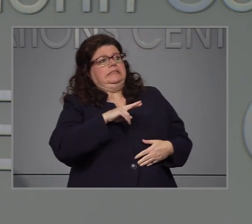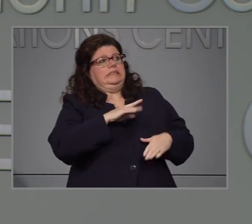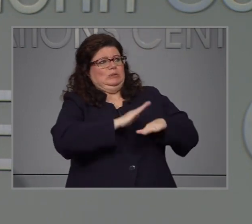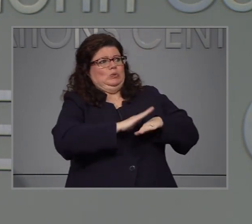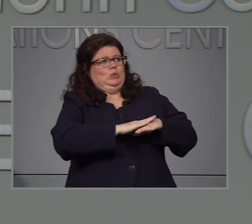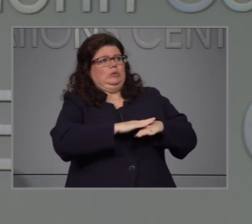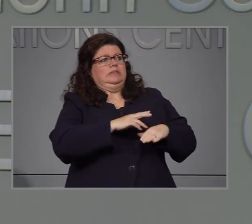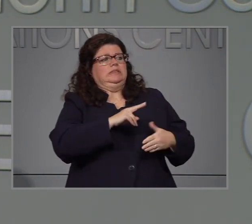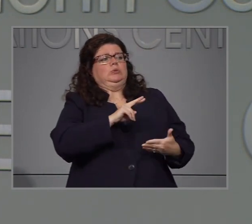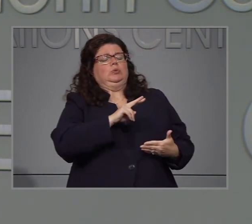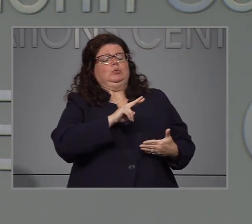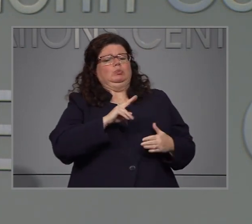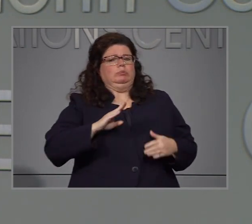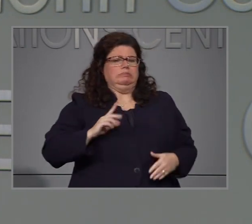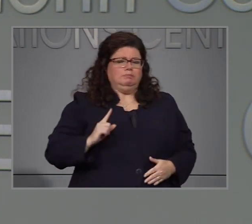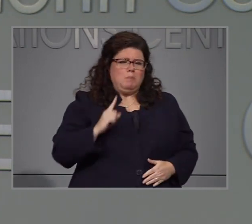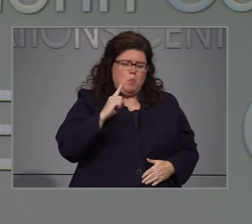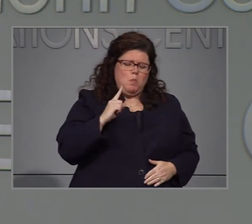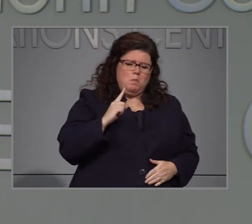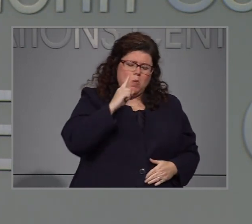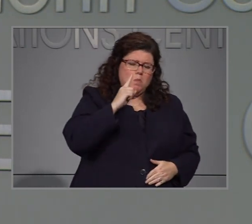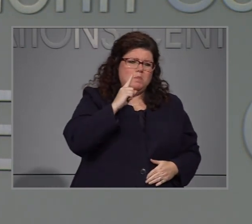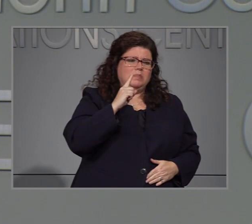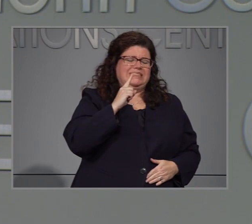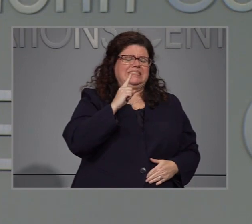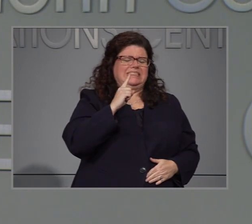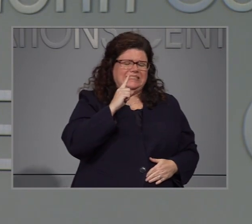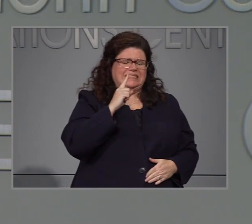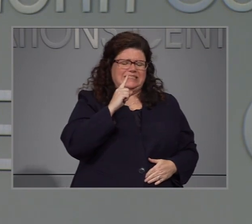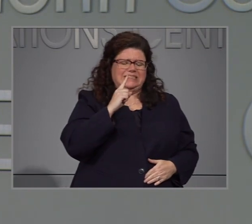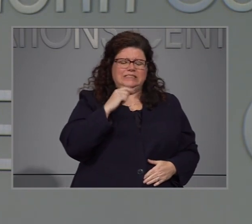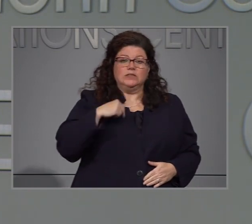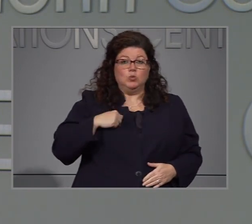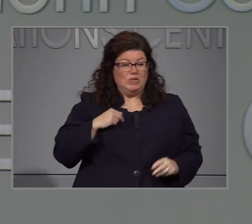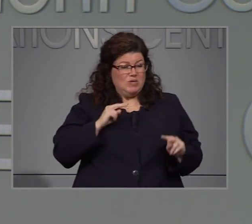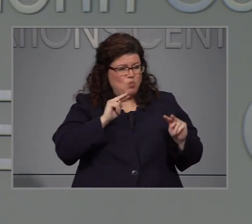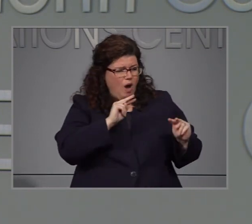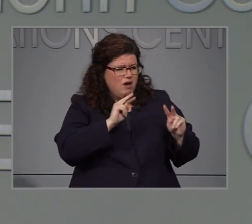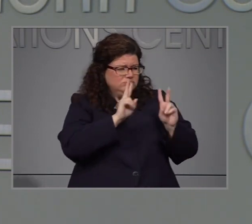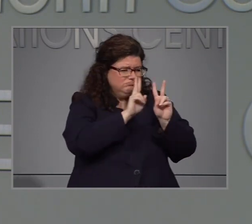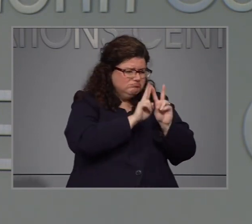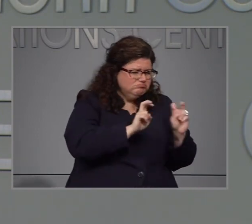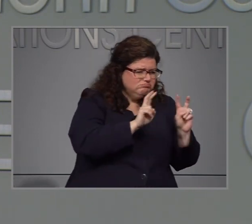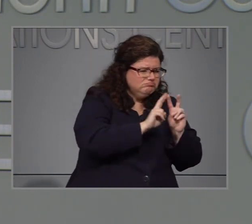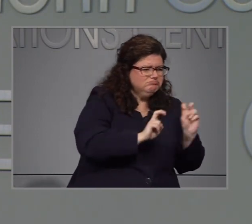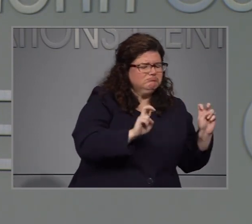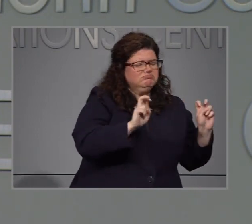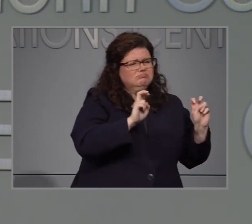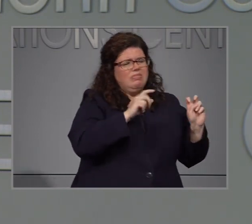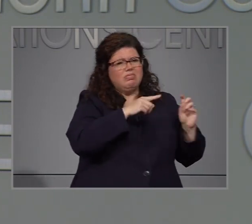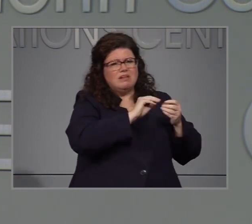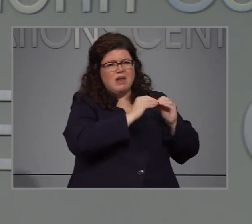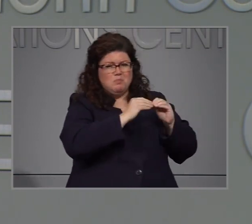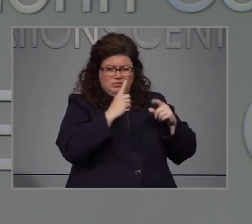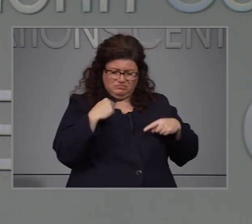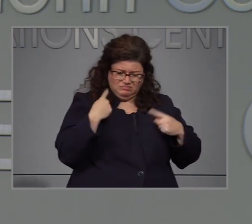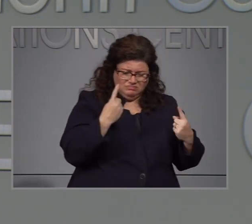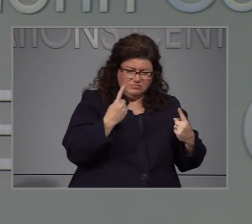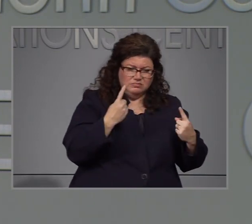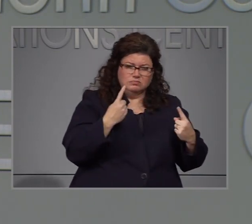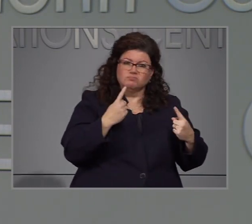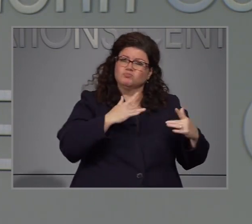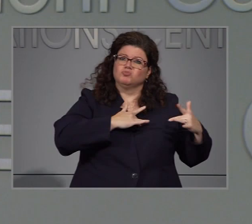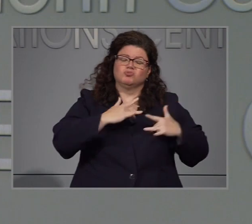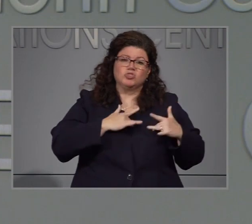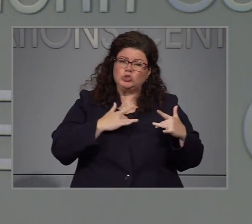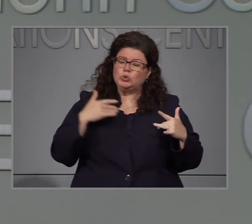atención. Estoy preocupado. Conforme hemos visto, hemos estudiado y analizado estas cifras en estas últimas